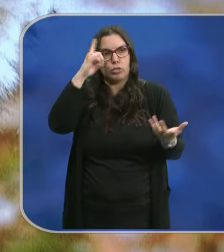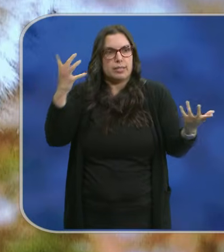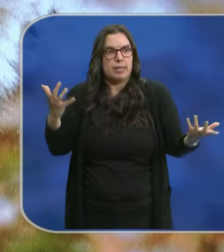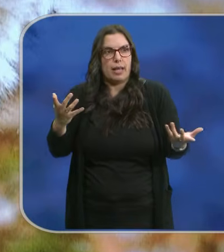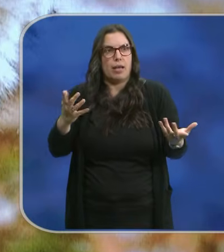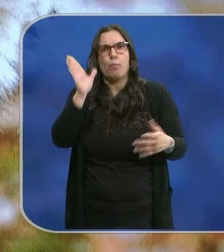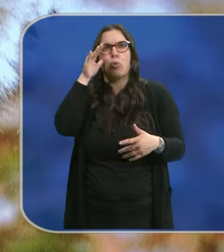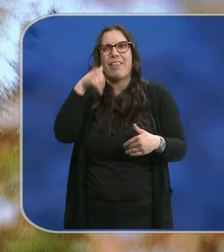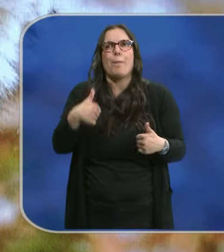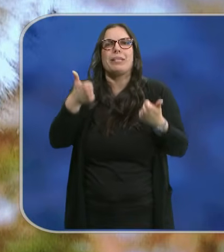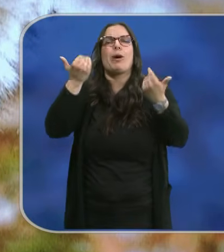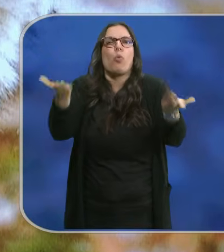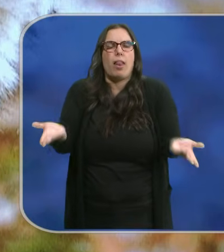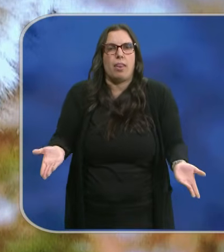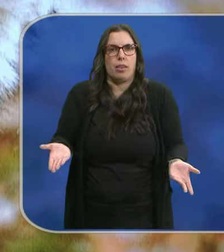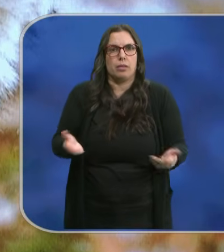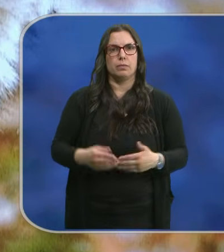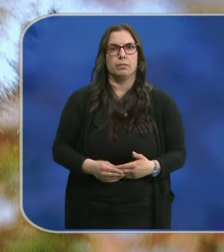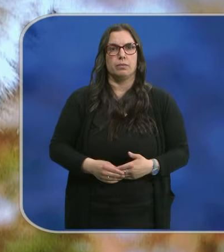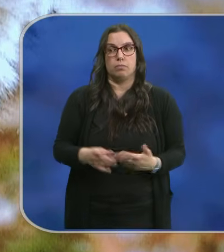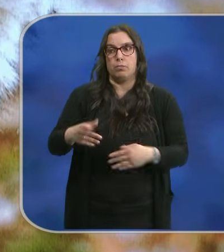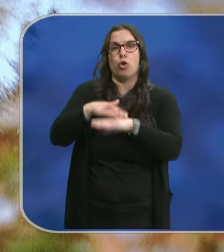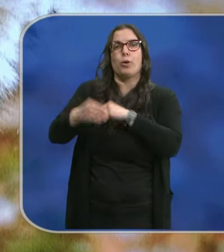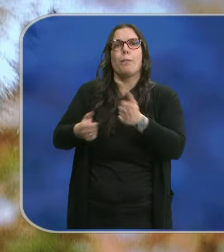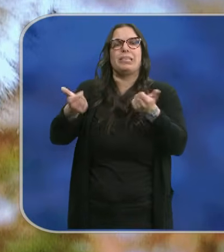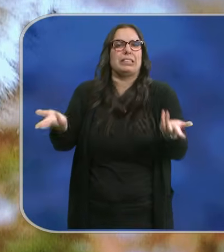más barbaridades se pueden esperar en este tema por